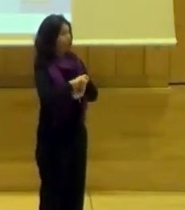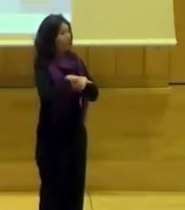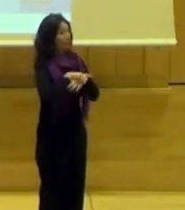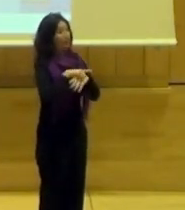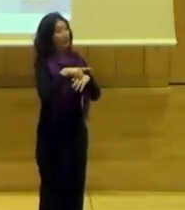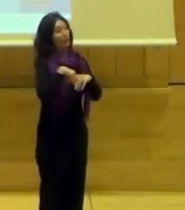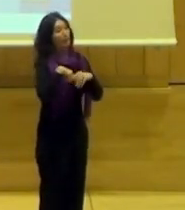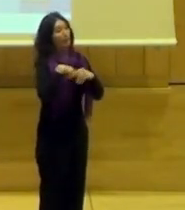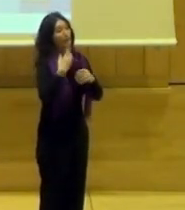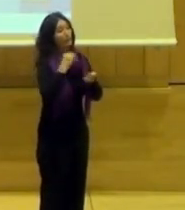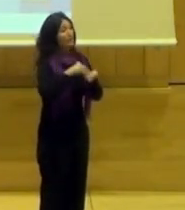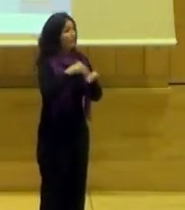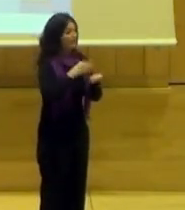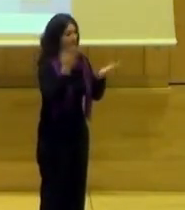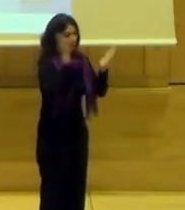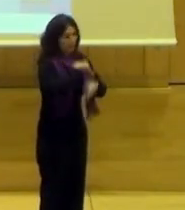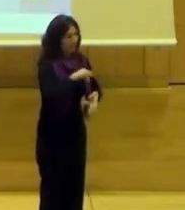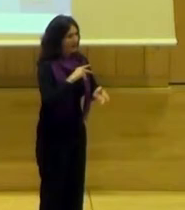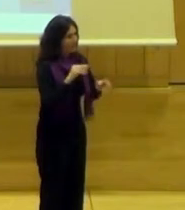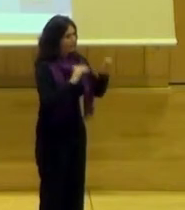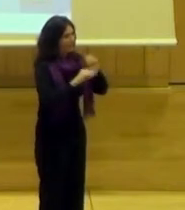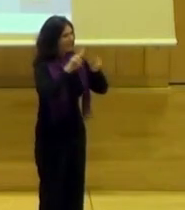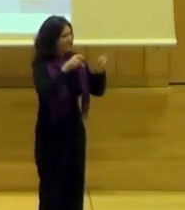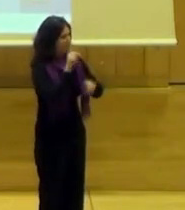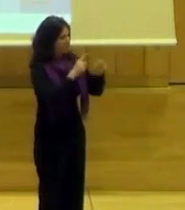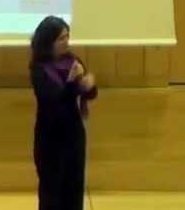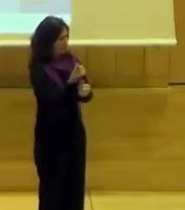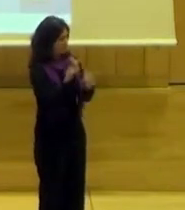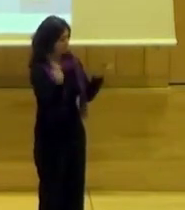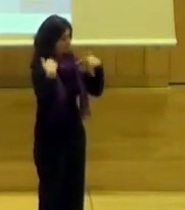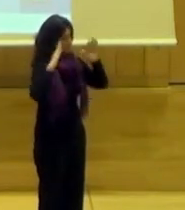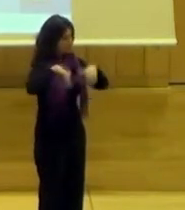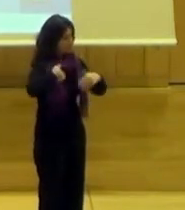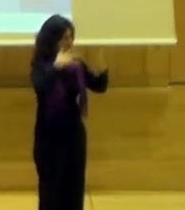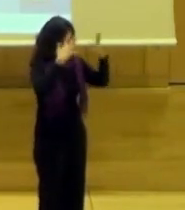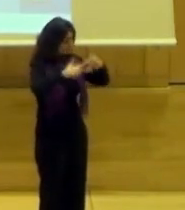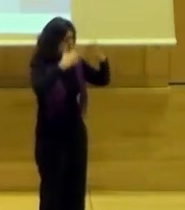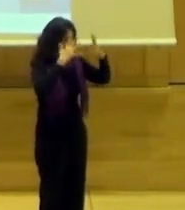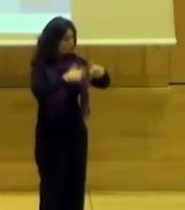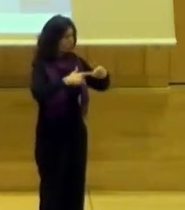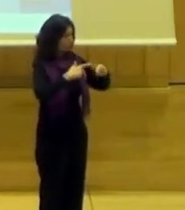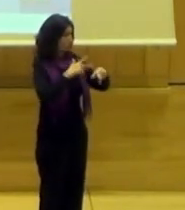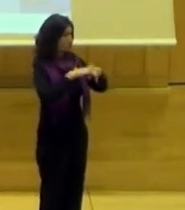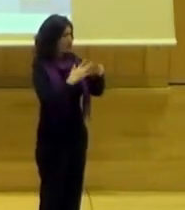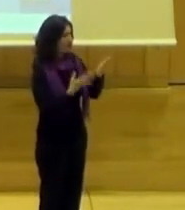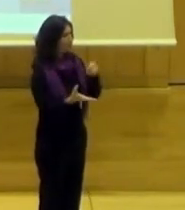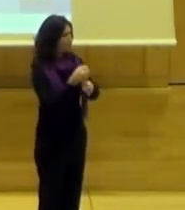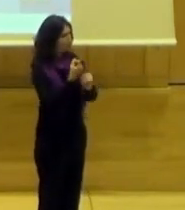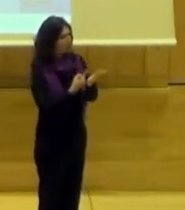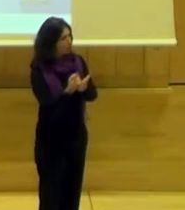esa respuesta económica. Por tanto, lo que resumimos era que en nuestro último análisis, que fue el que empleamos para el cálculo de